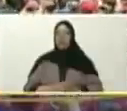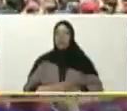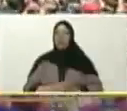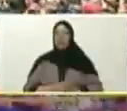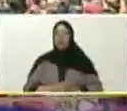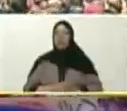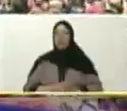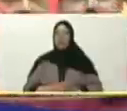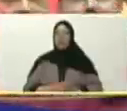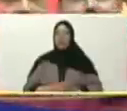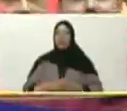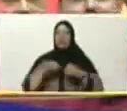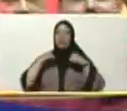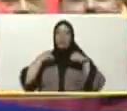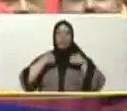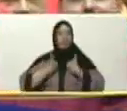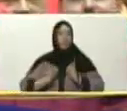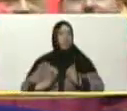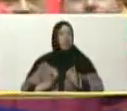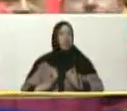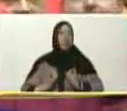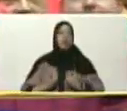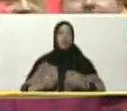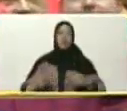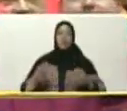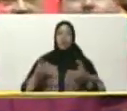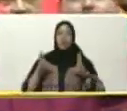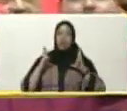que no daré descanso a mi alma,